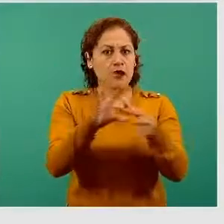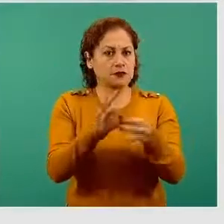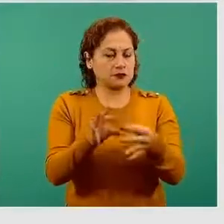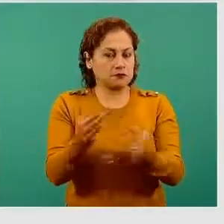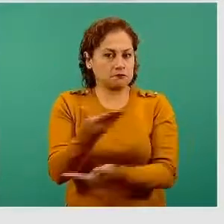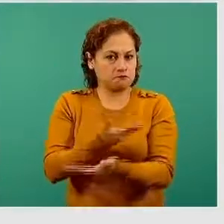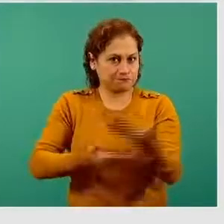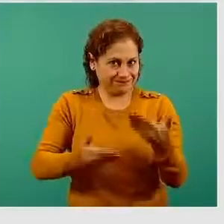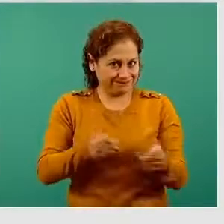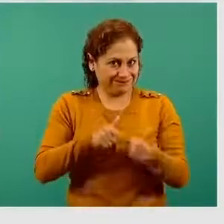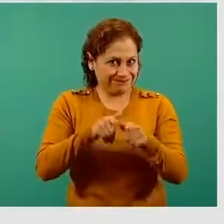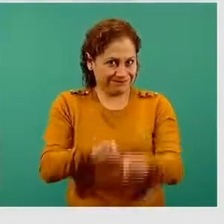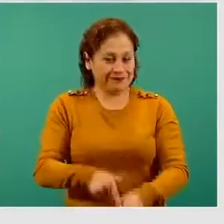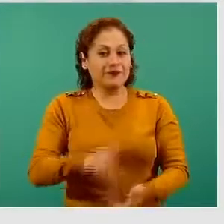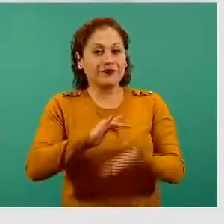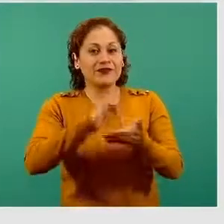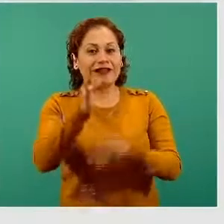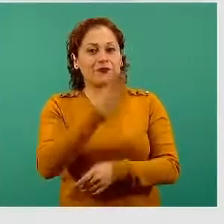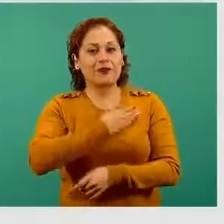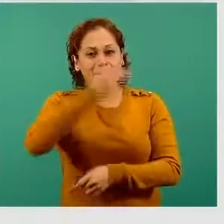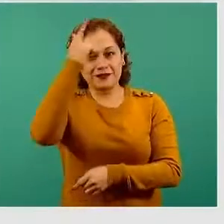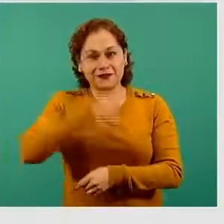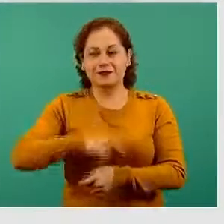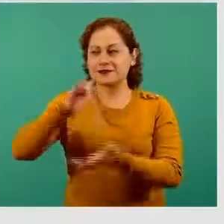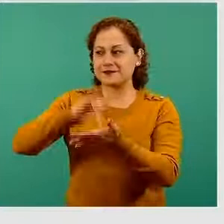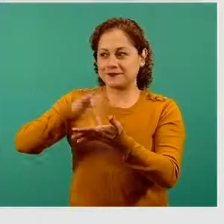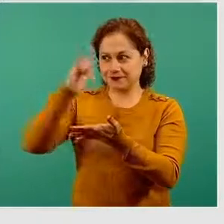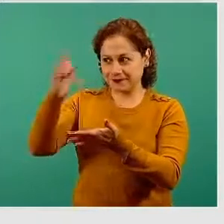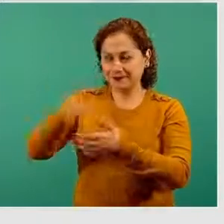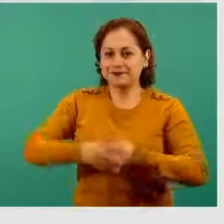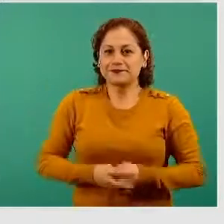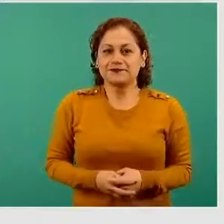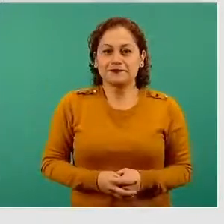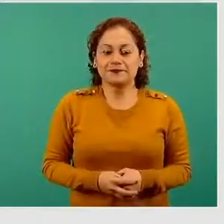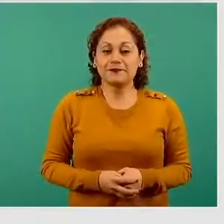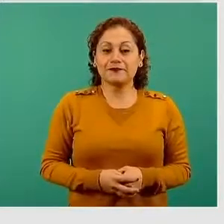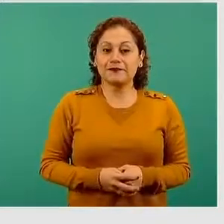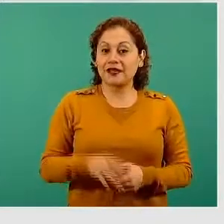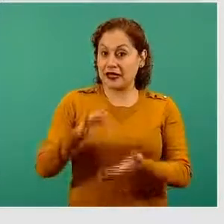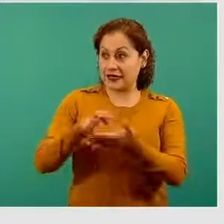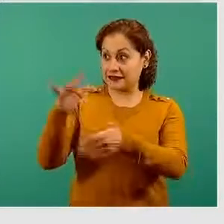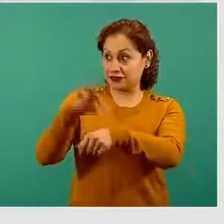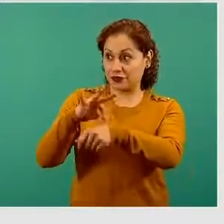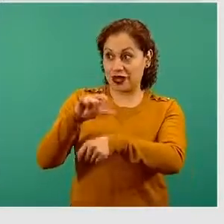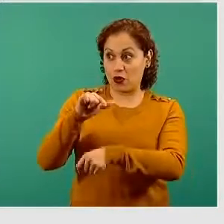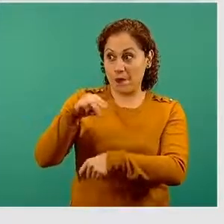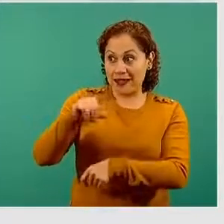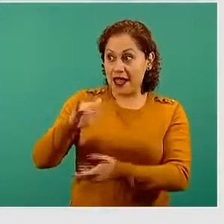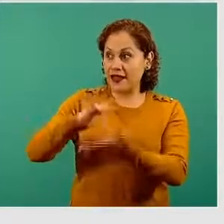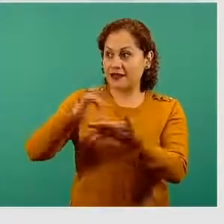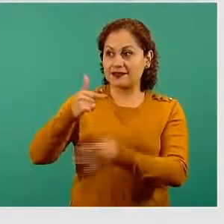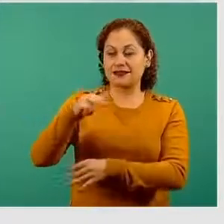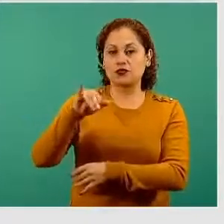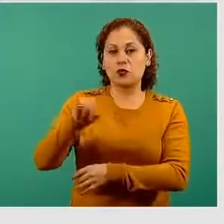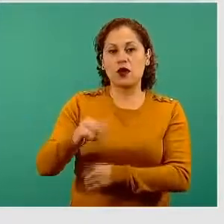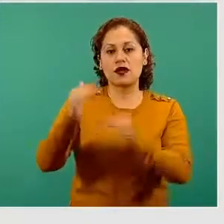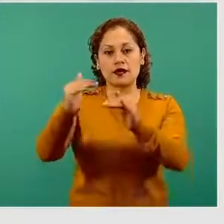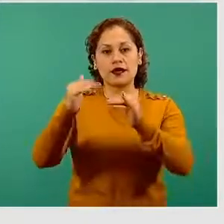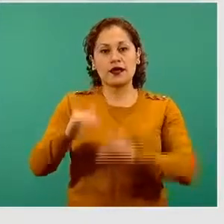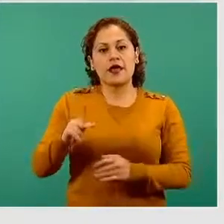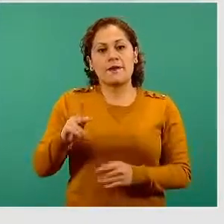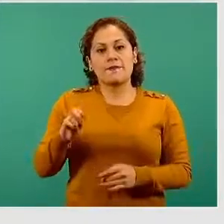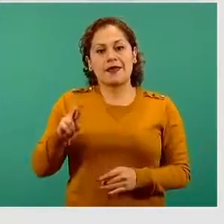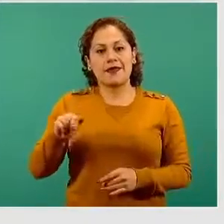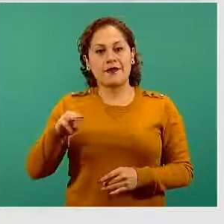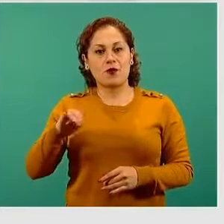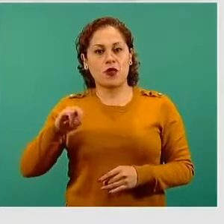Muchas gracias, muy buenas noches. Muchas gracias, Juan y doctora Lomía. La siguiente en turno es Tere Moreno del